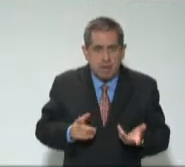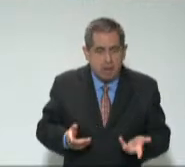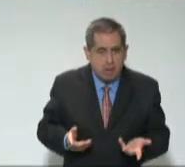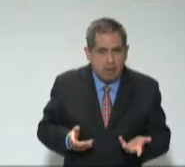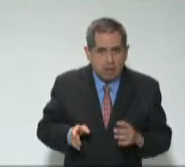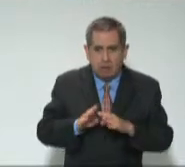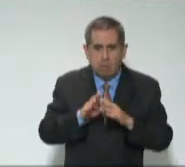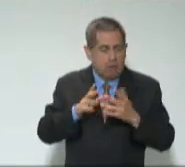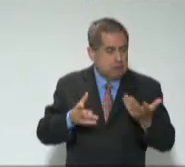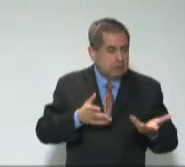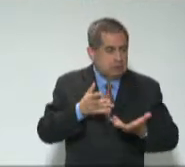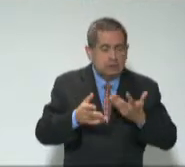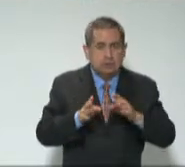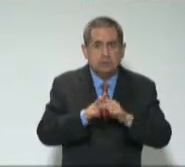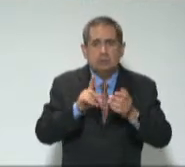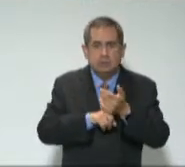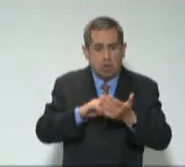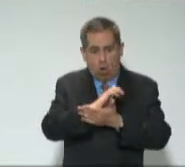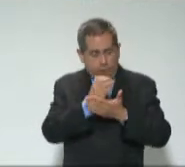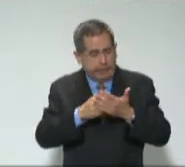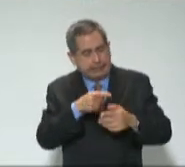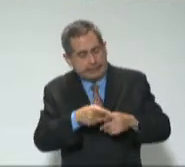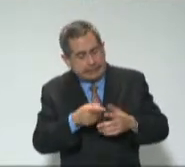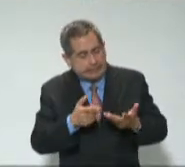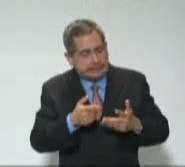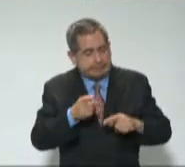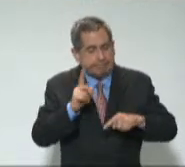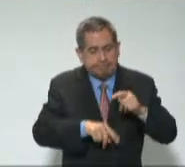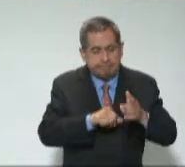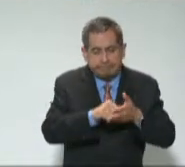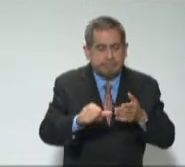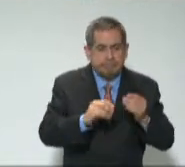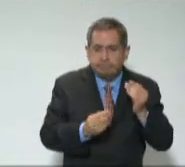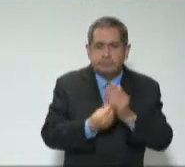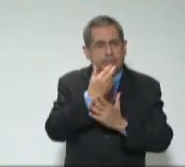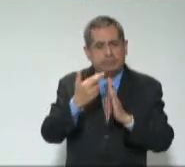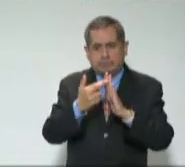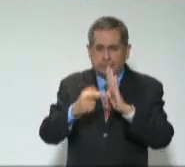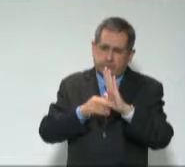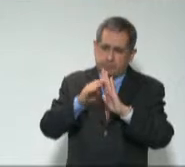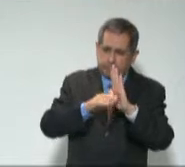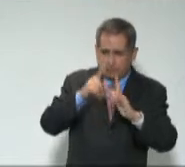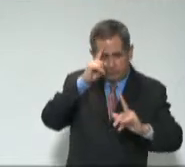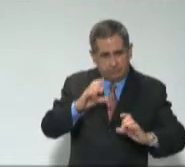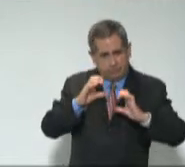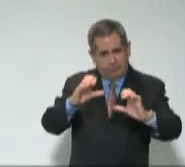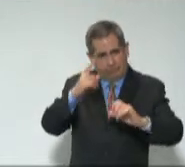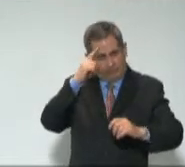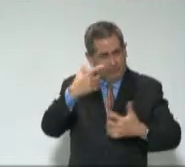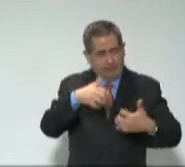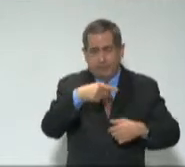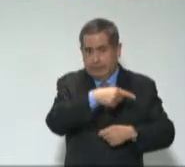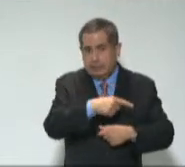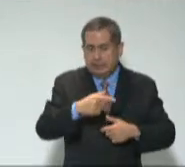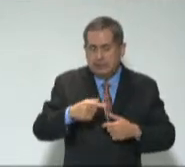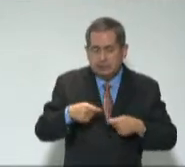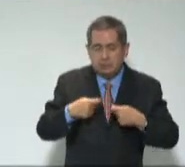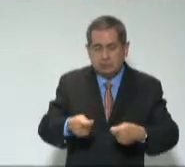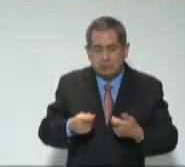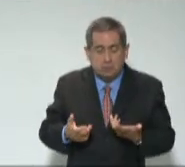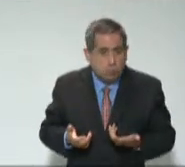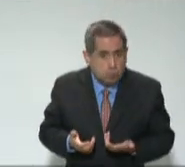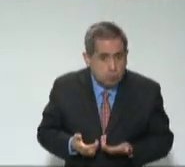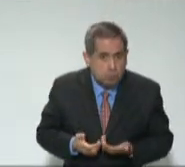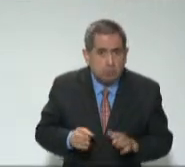rescindir a la el contrato eh Y establecer las penas máximas para esa empresa lo cual las pone una